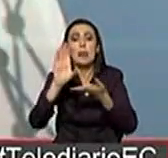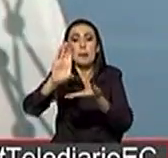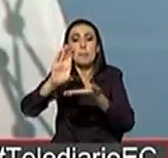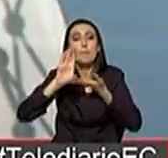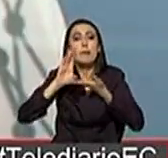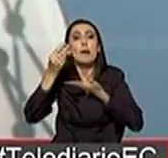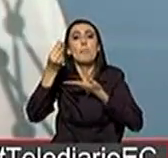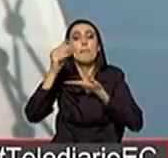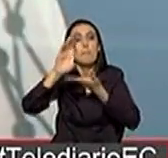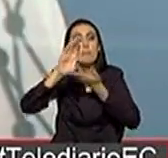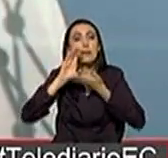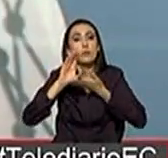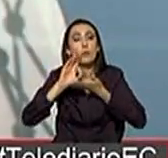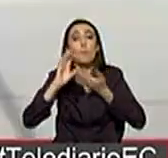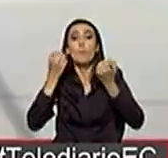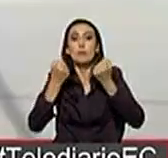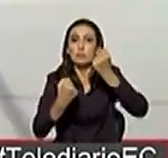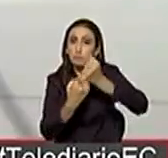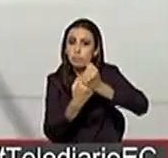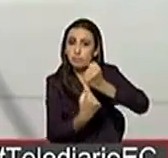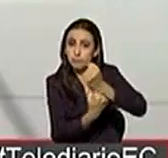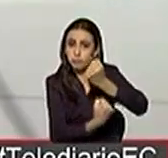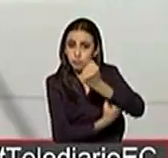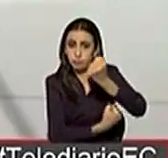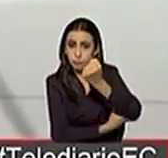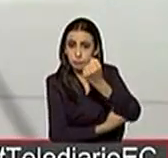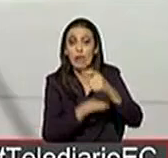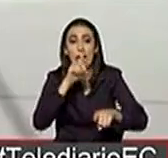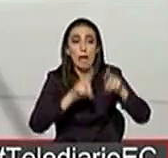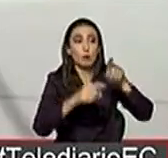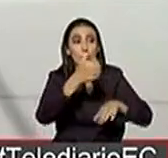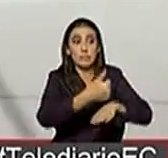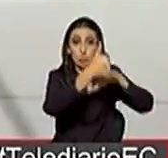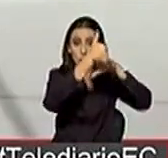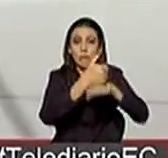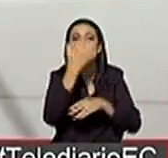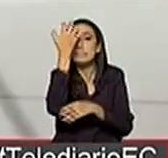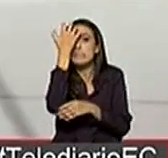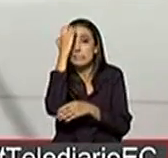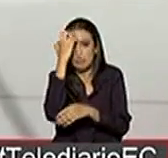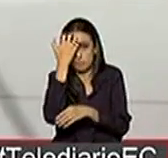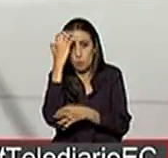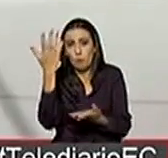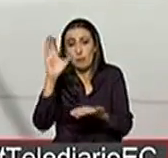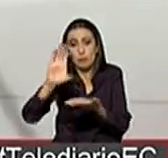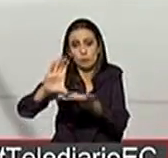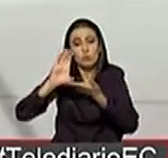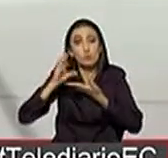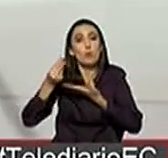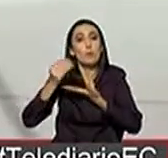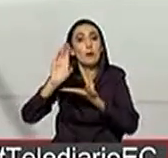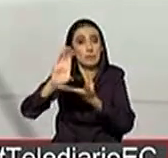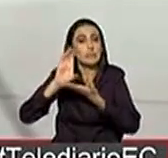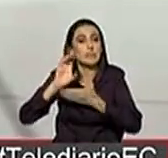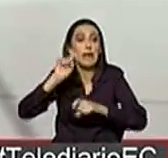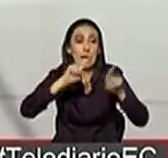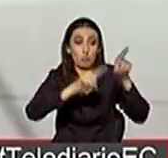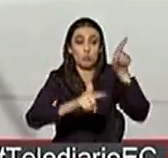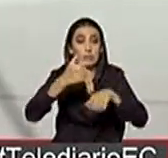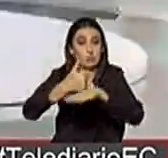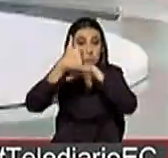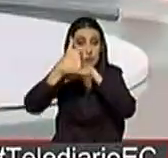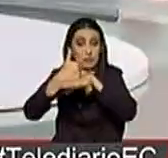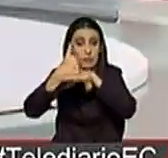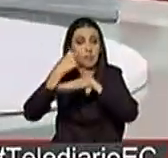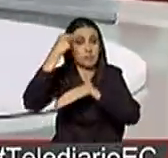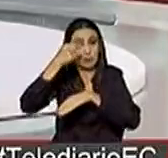sin duda hay preocupación por parte de las autoridades frente a escenario pero ese escenario presupuestario económico que enfrenta actualmente